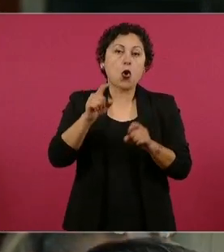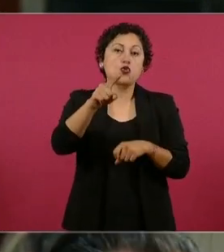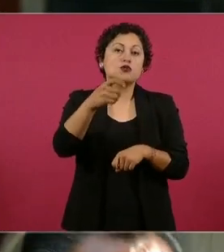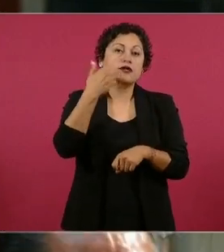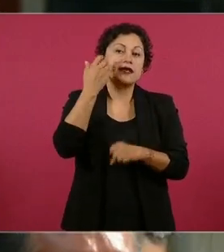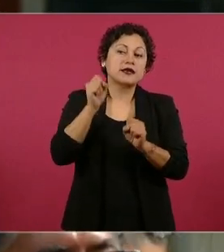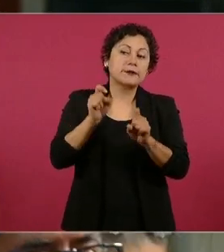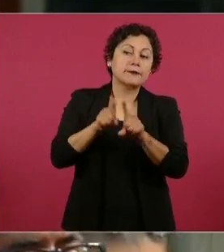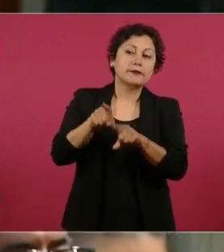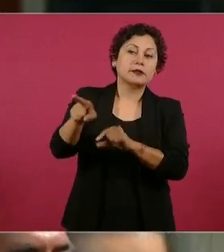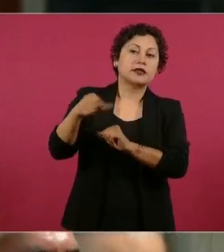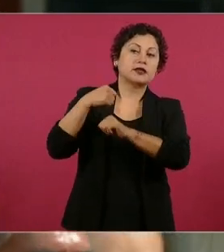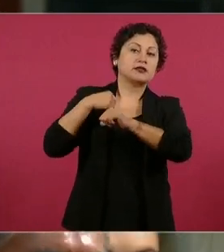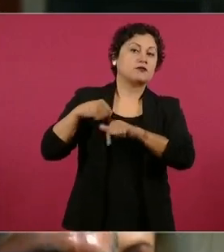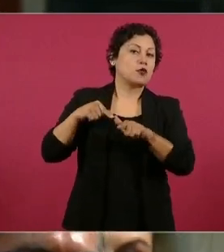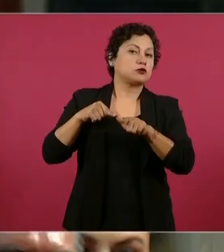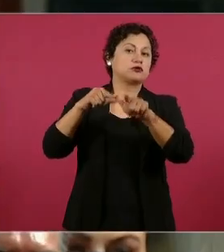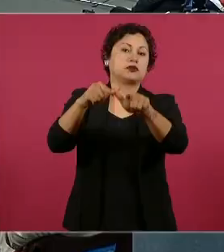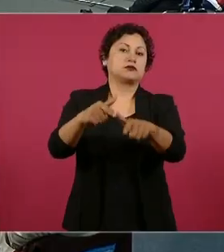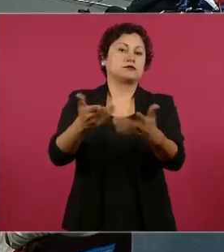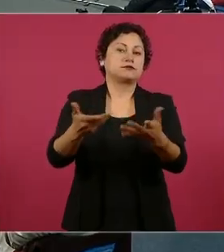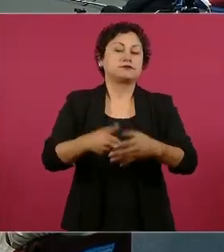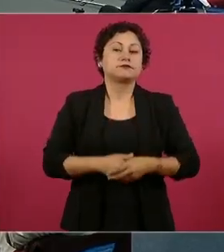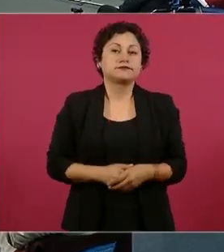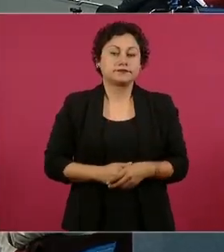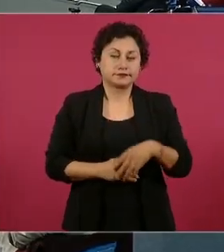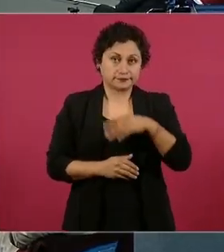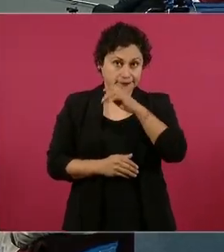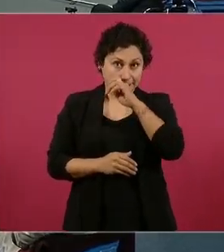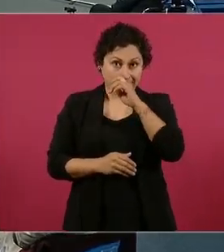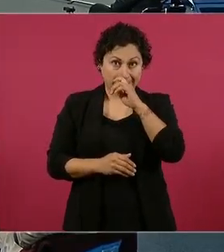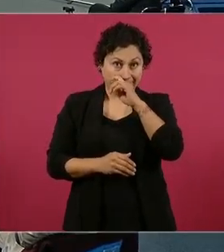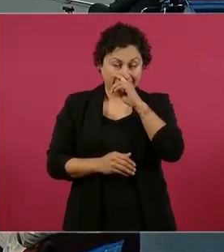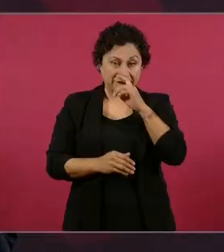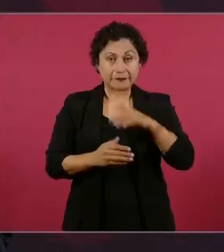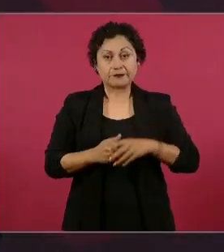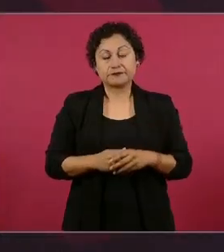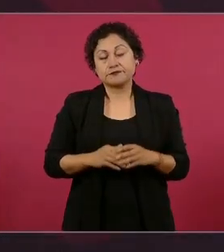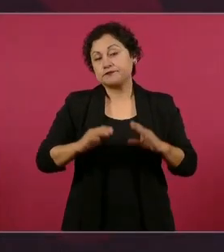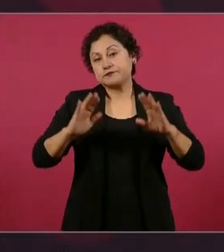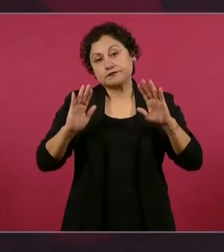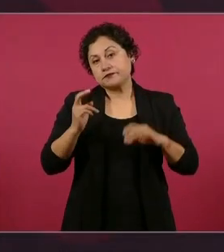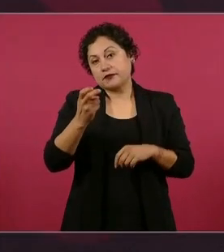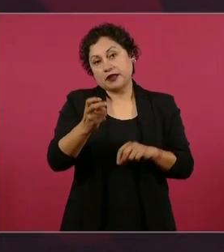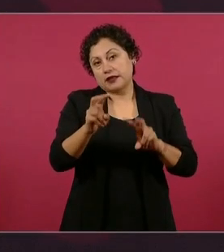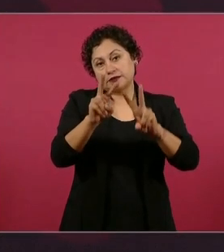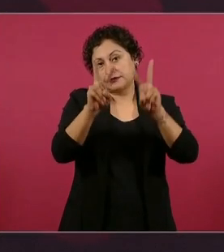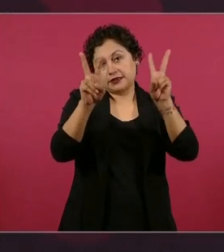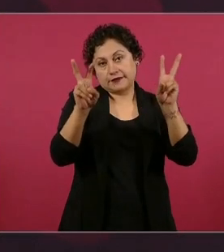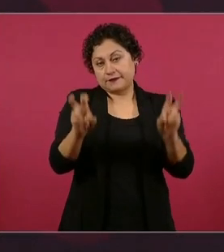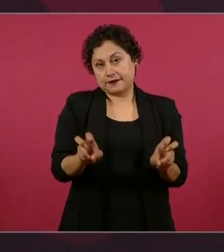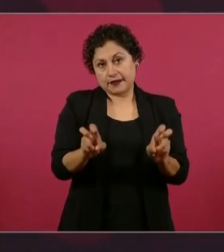actualmente están al frente de las Fuerzas Armadas. Bueno, eso es un asunto que le corresponde